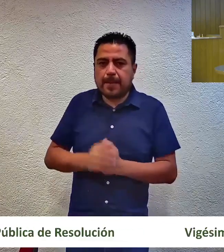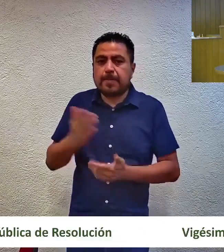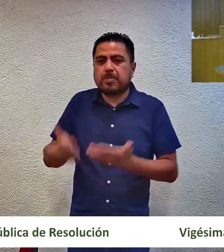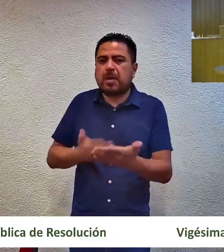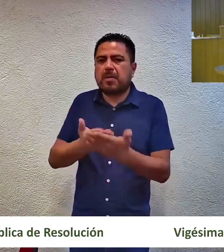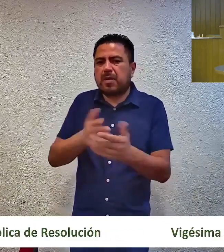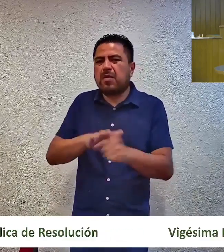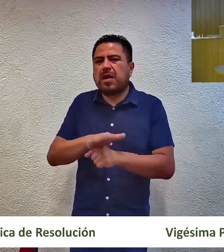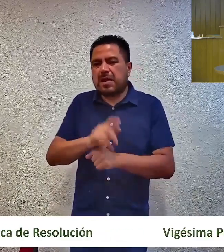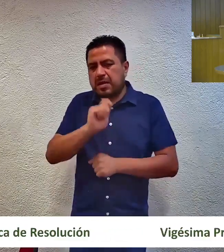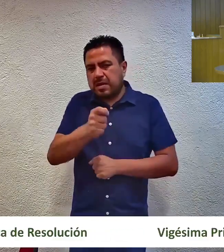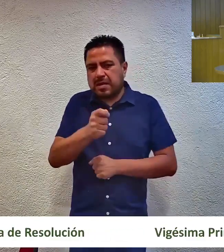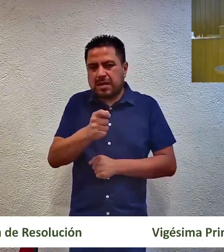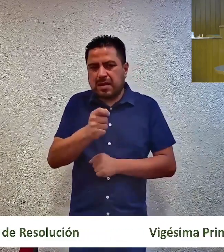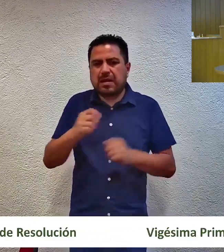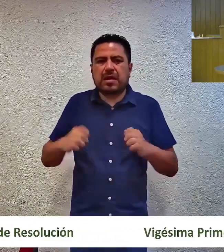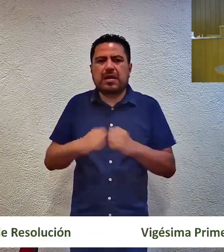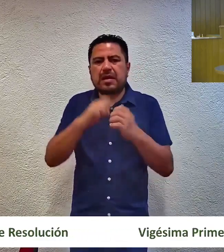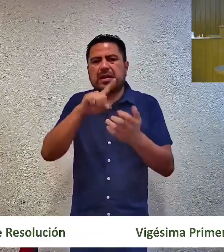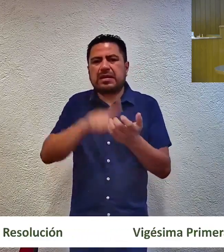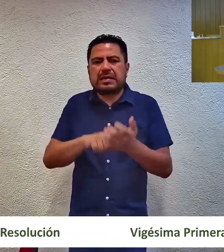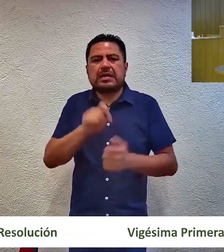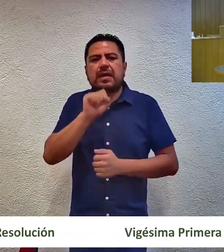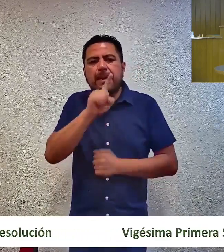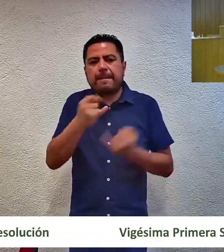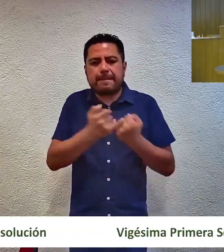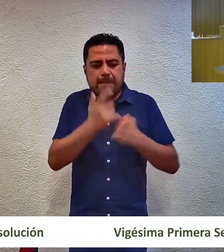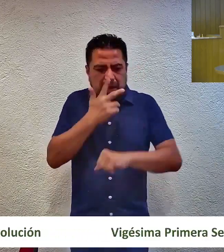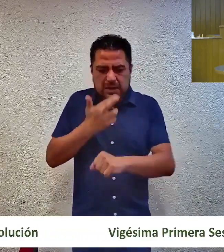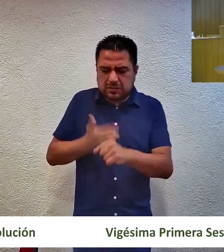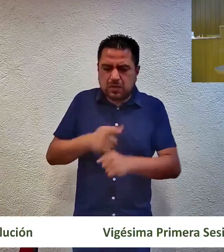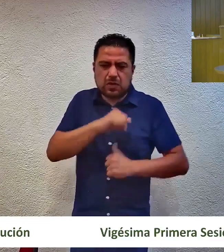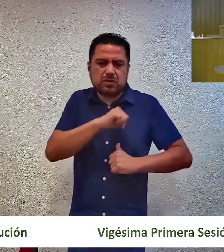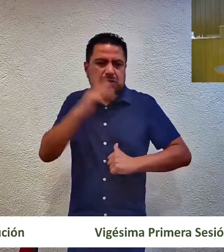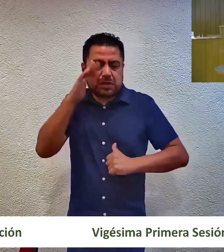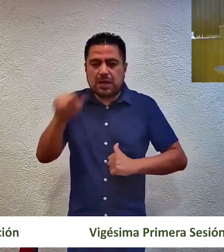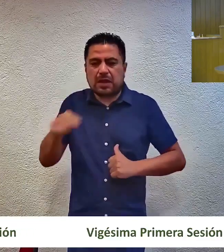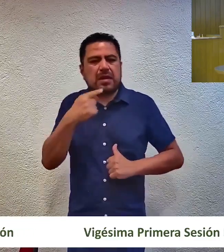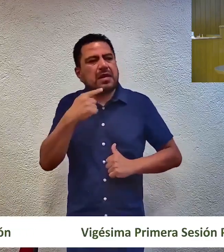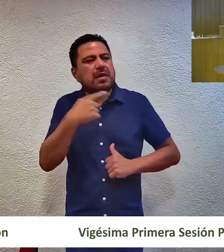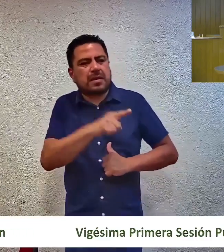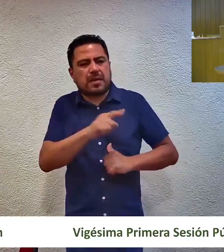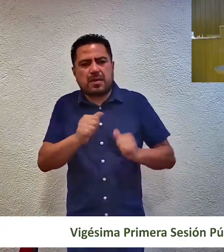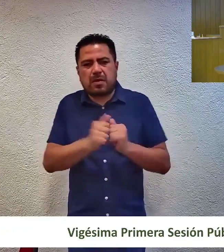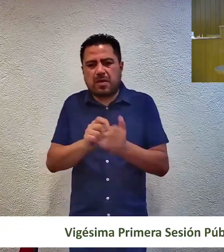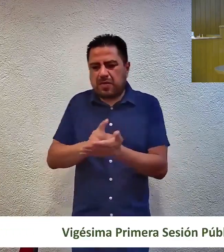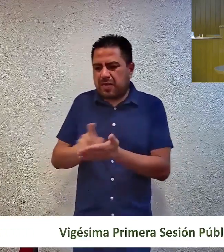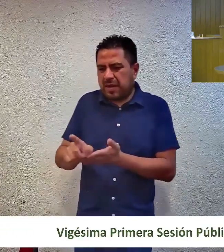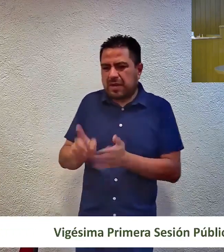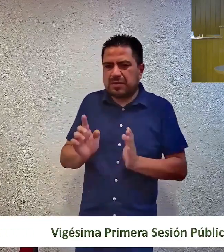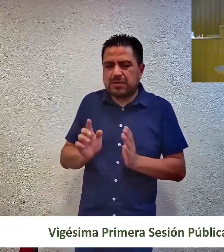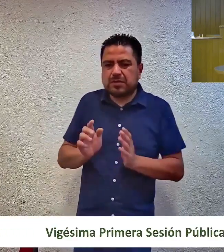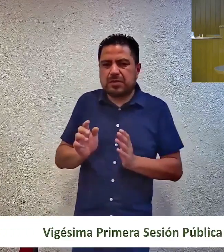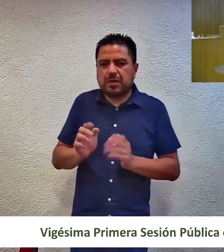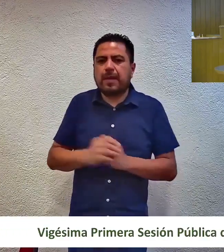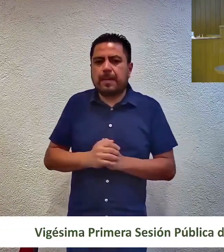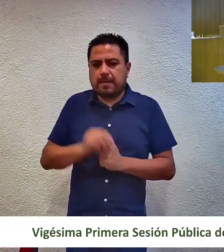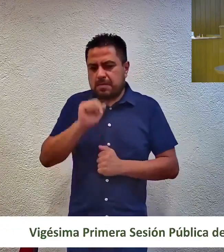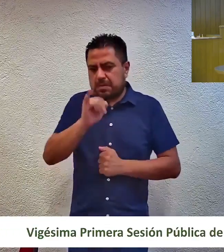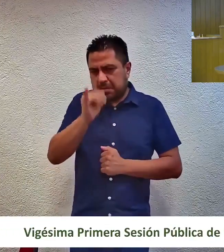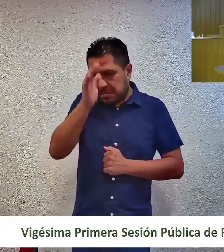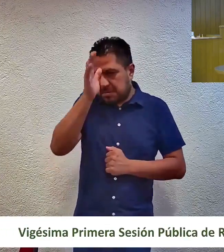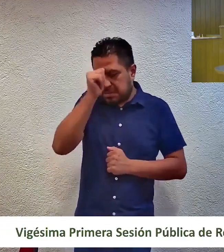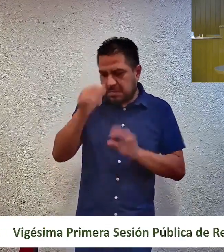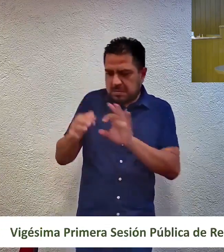declarar infundados los agravios toda vez que la autoridad responsable emitió una resolución conforme a derecho, en tanto es congruente y